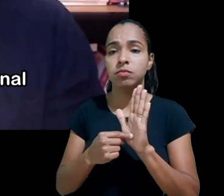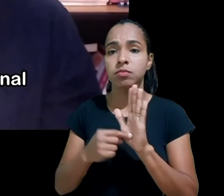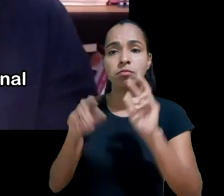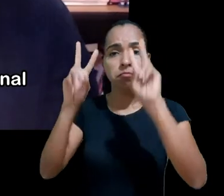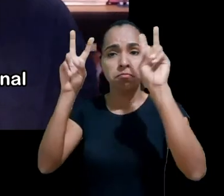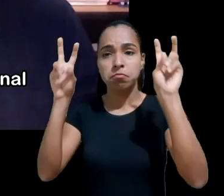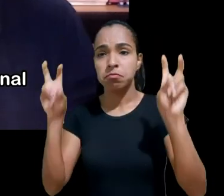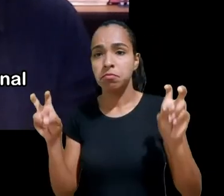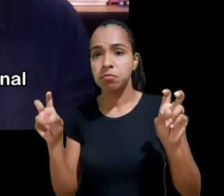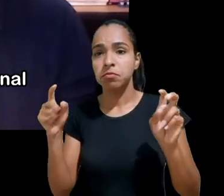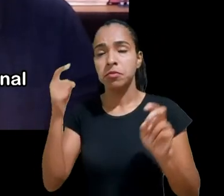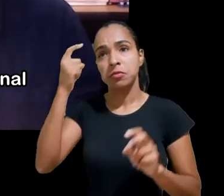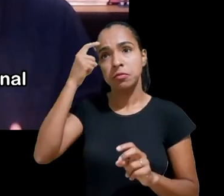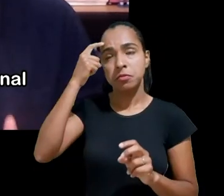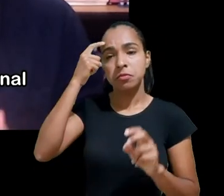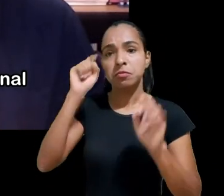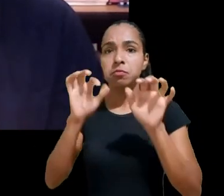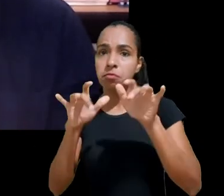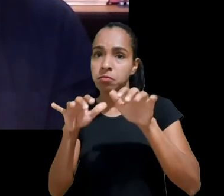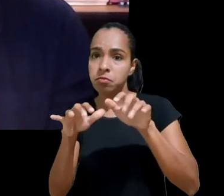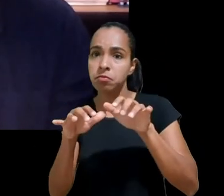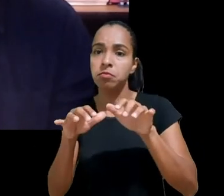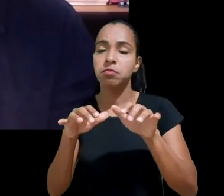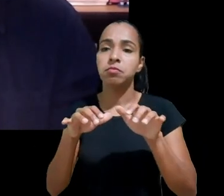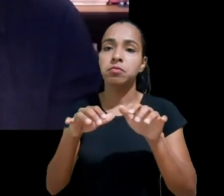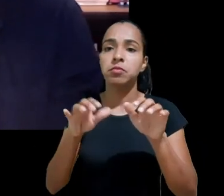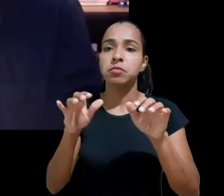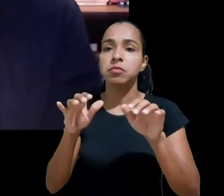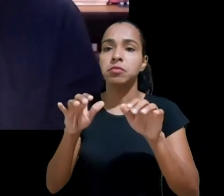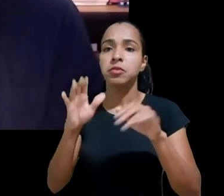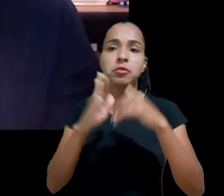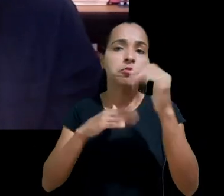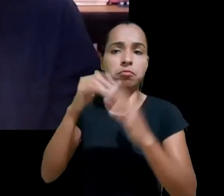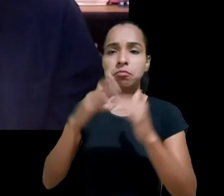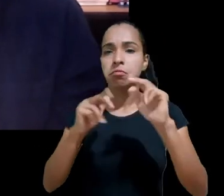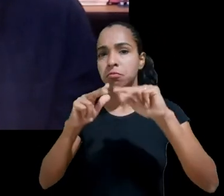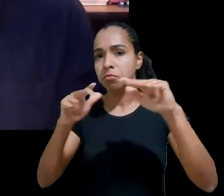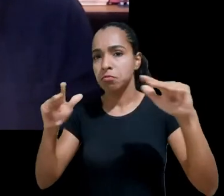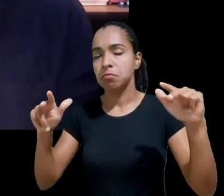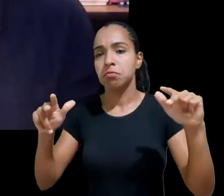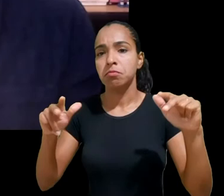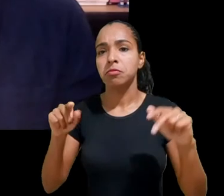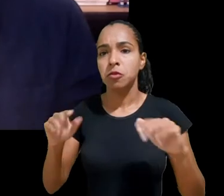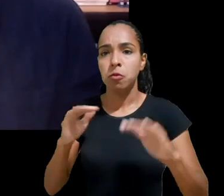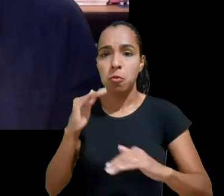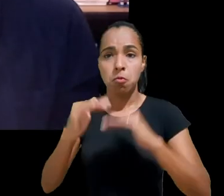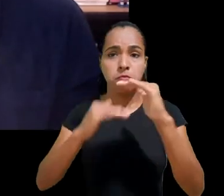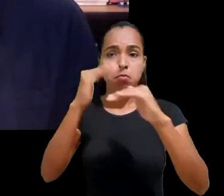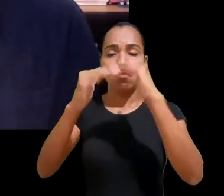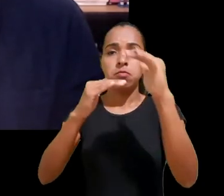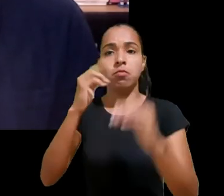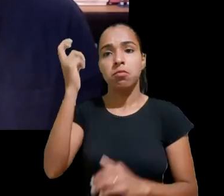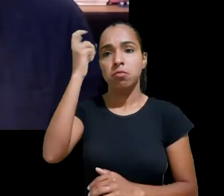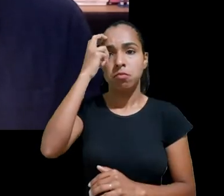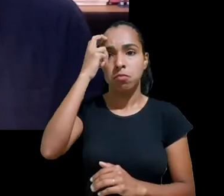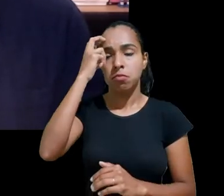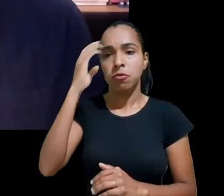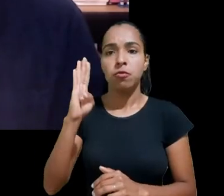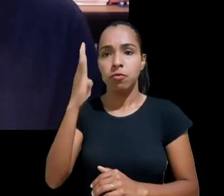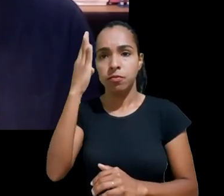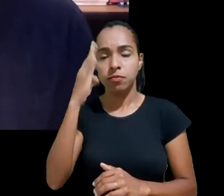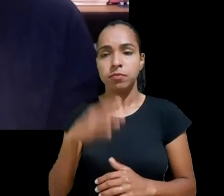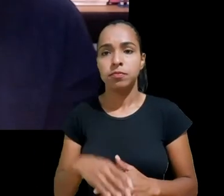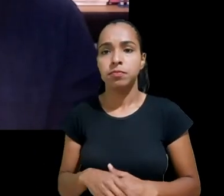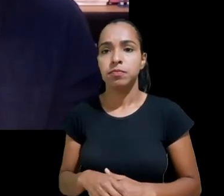pensamiento computacional y otras habilidades que son necesarias para el desarrollo de la inteligencia artificial bueno y sobre todo es el hecho de